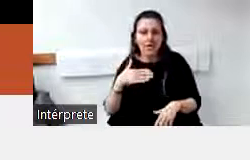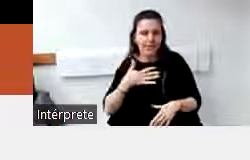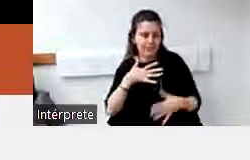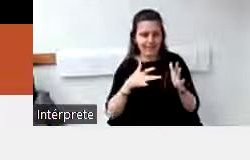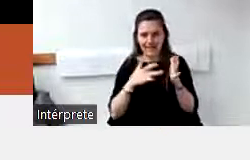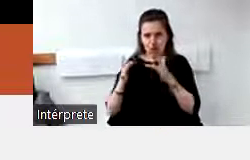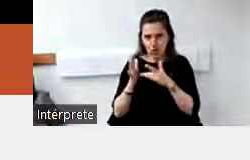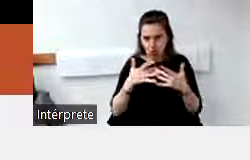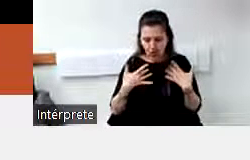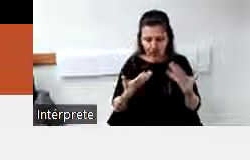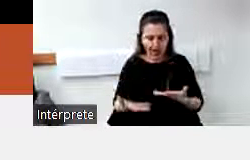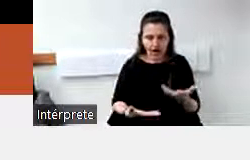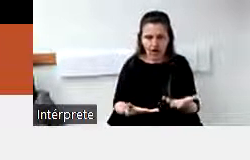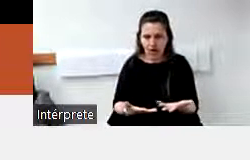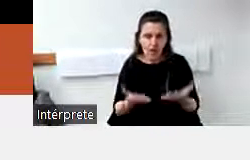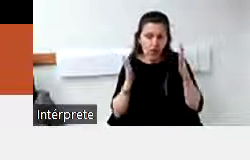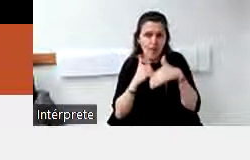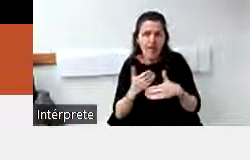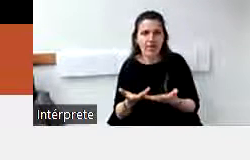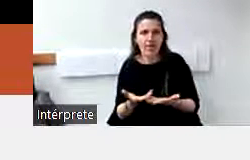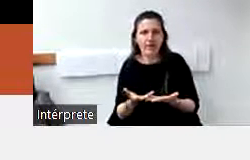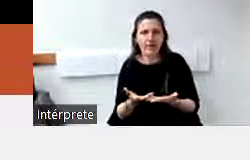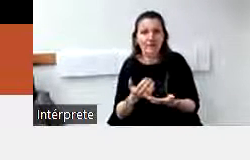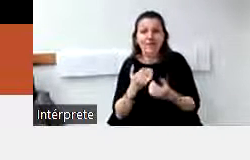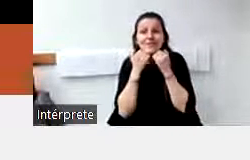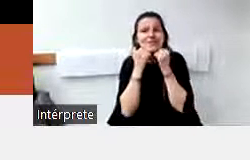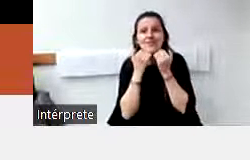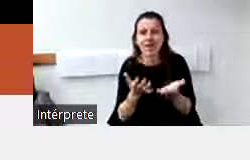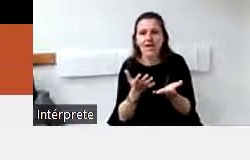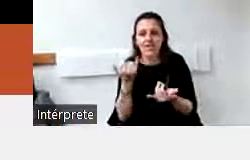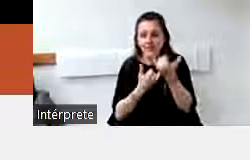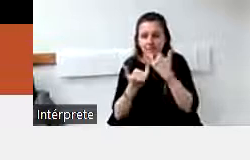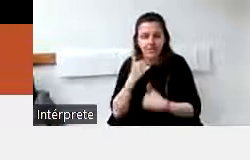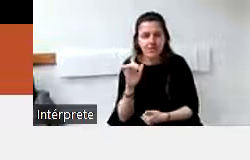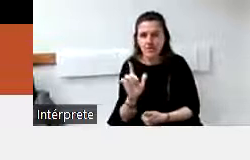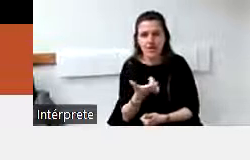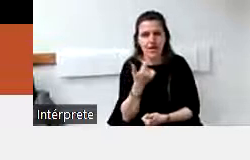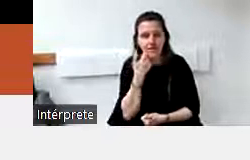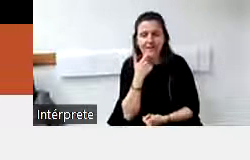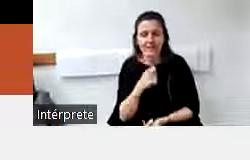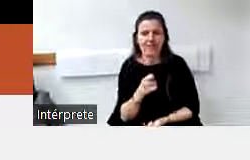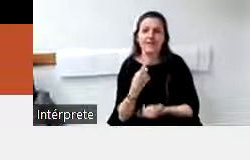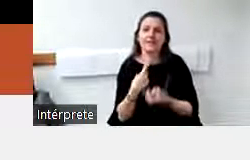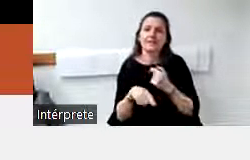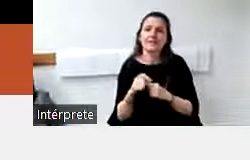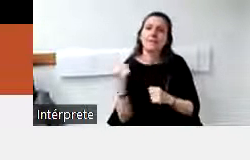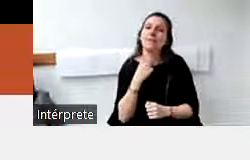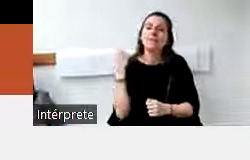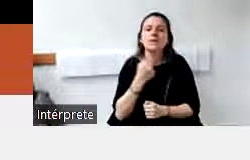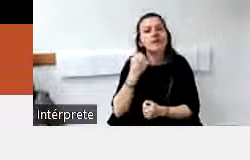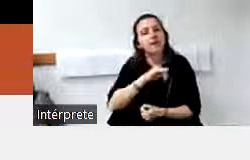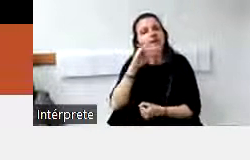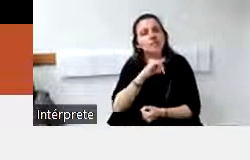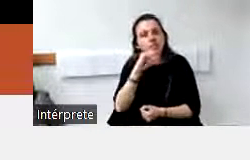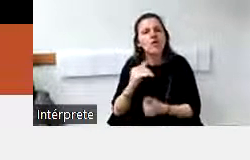otras personas. Y eso parte de pensar que